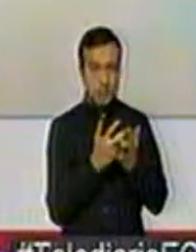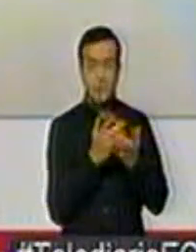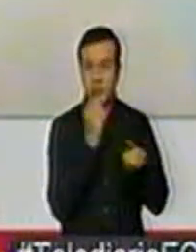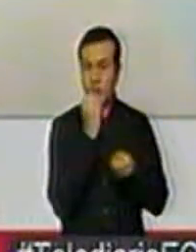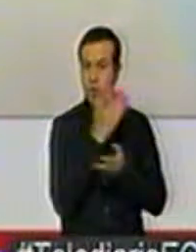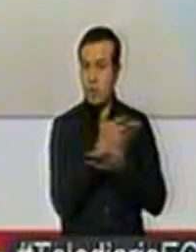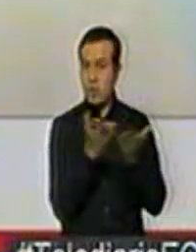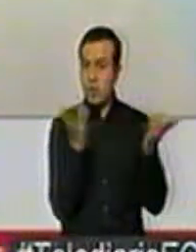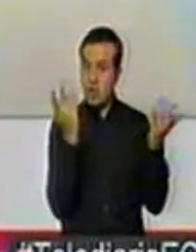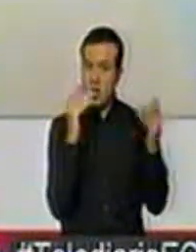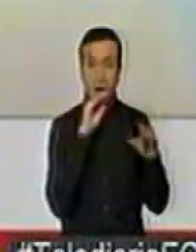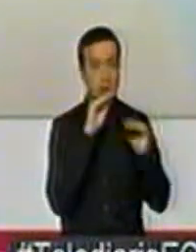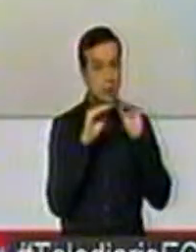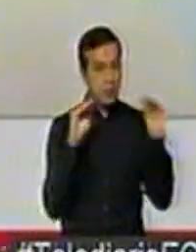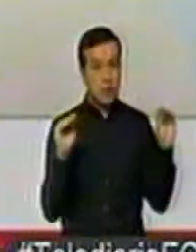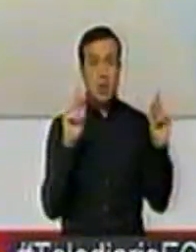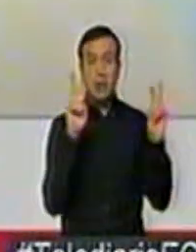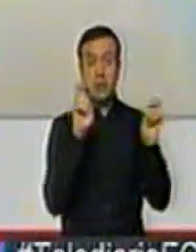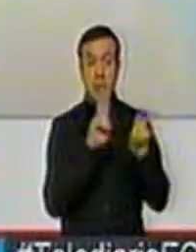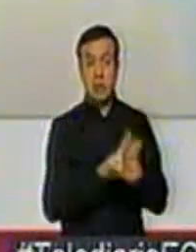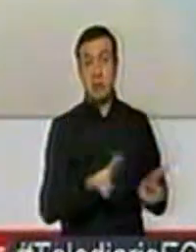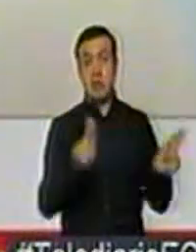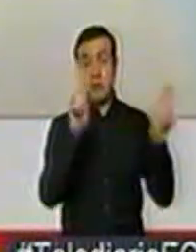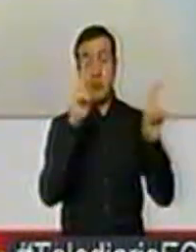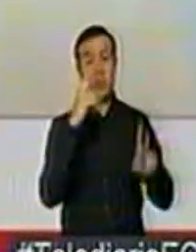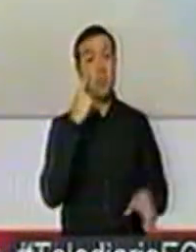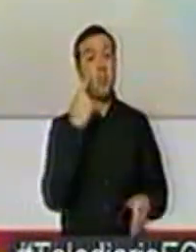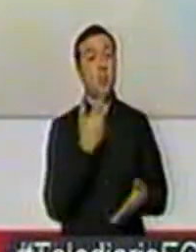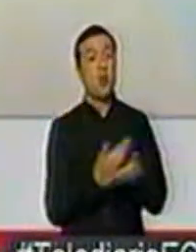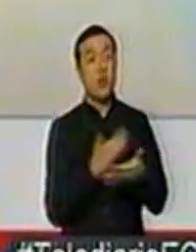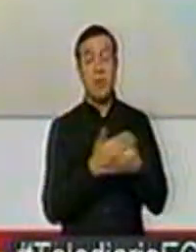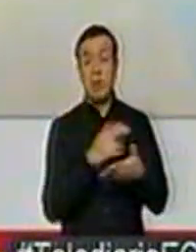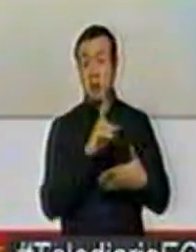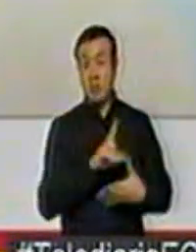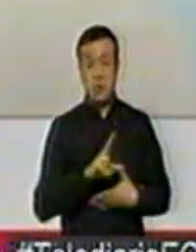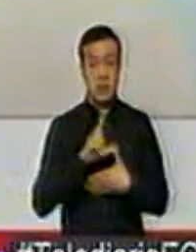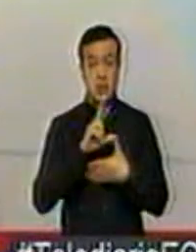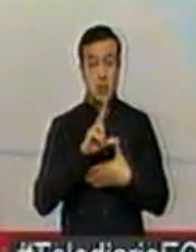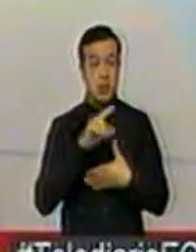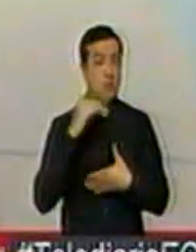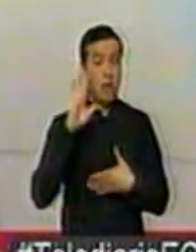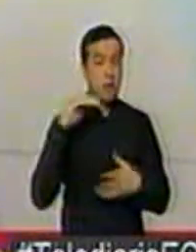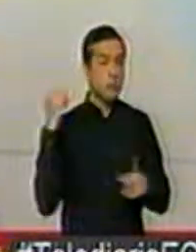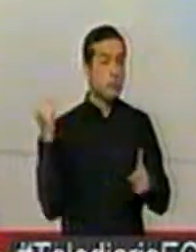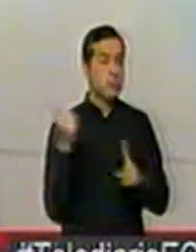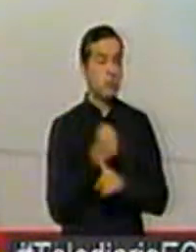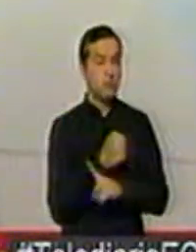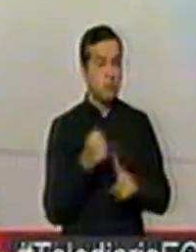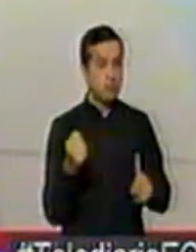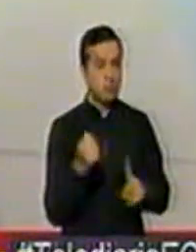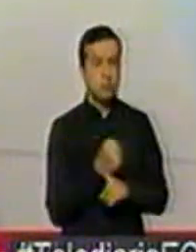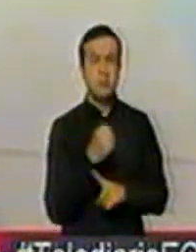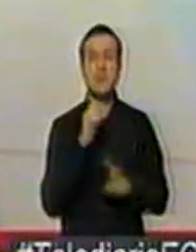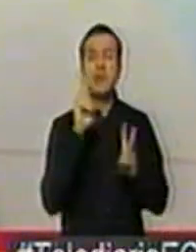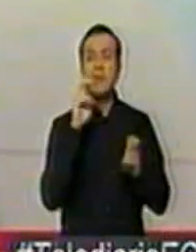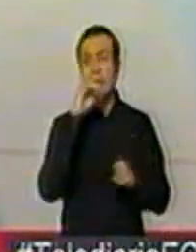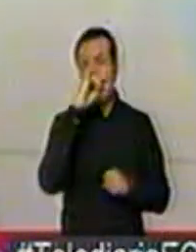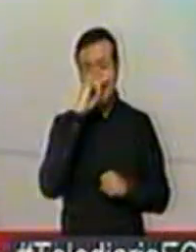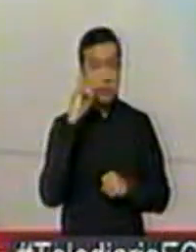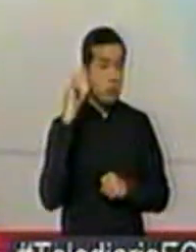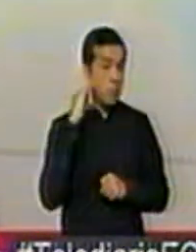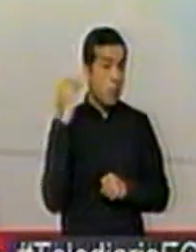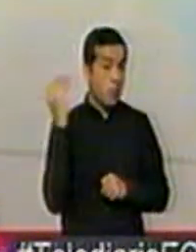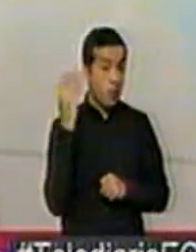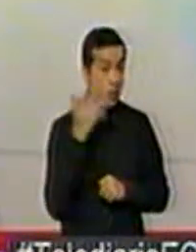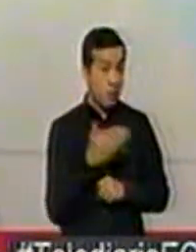esto. Datos de UNICEF nos muestran que América Latina es el continente más violento en contra de niños, niñas y adolescentes.